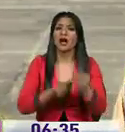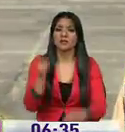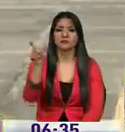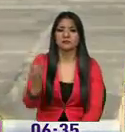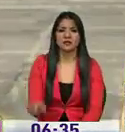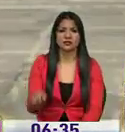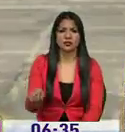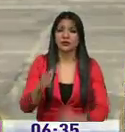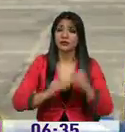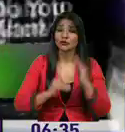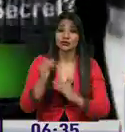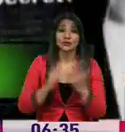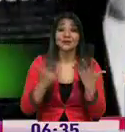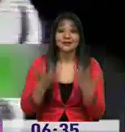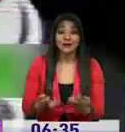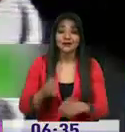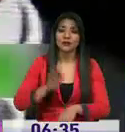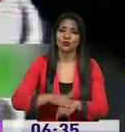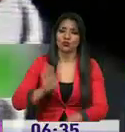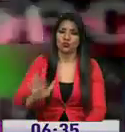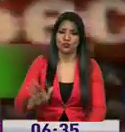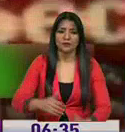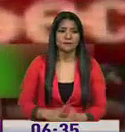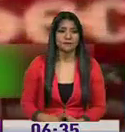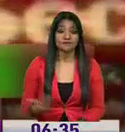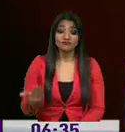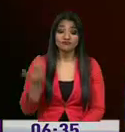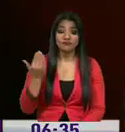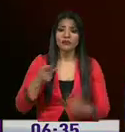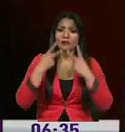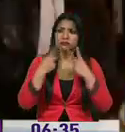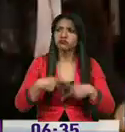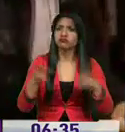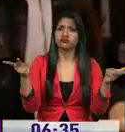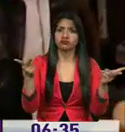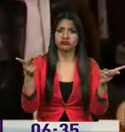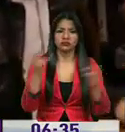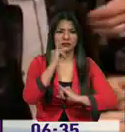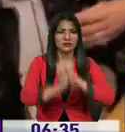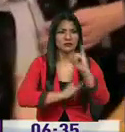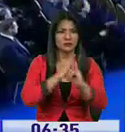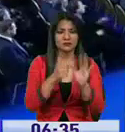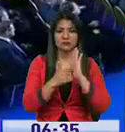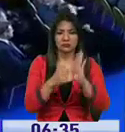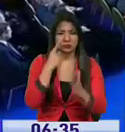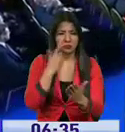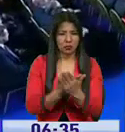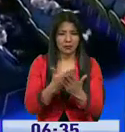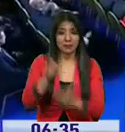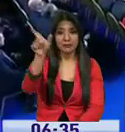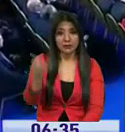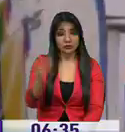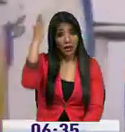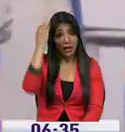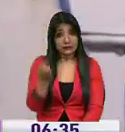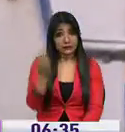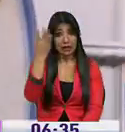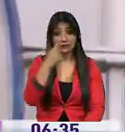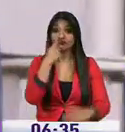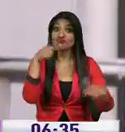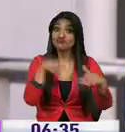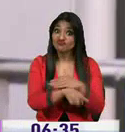persona completamente inocente. Respecto a la reciente publicación de una cadena internacional que mostraría evidencia sobre la injerencia de Assange y Rusia en las